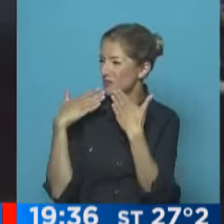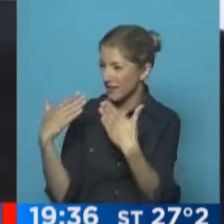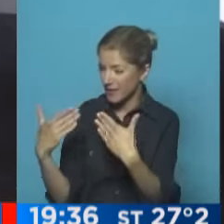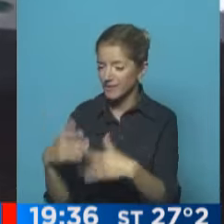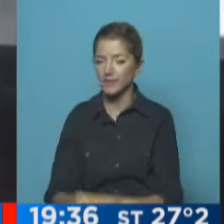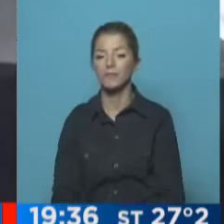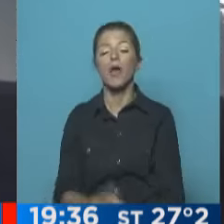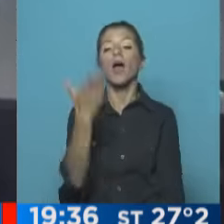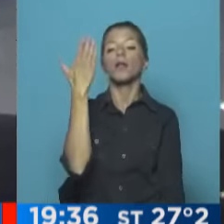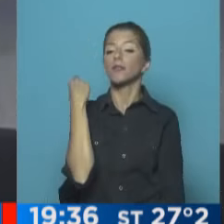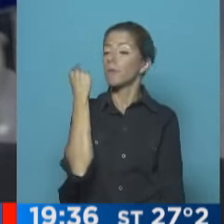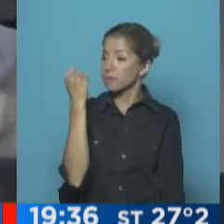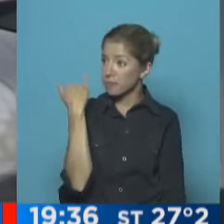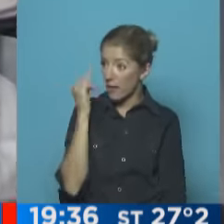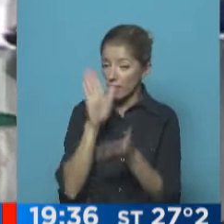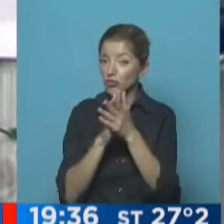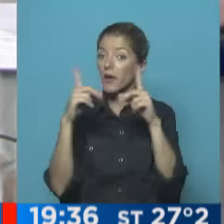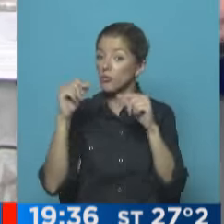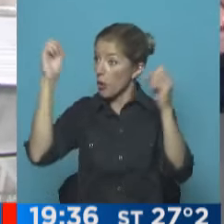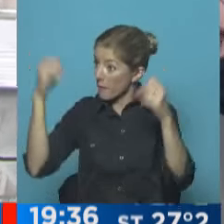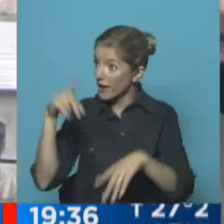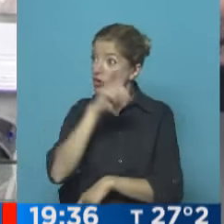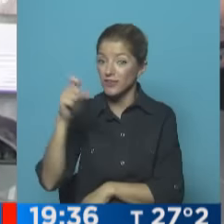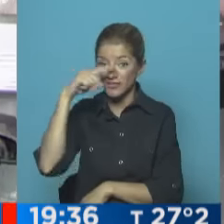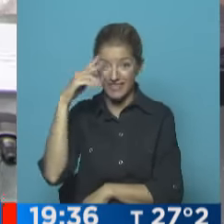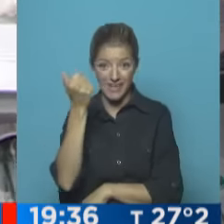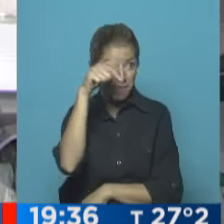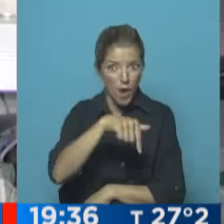Recién hablaba del número mágico 176, pero aquí en Argentina hubo otro, el